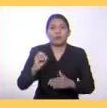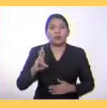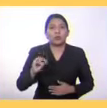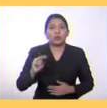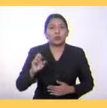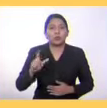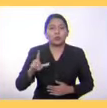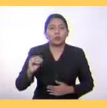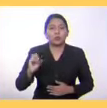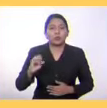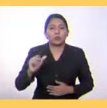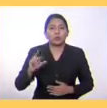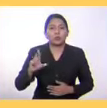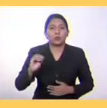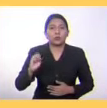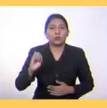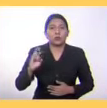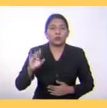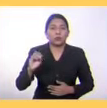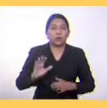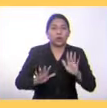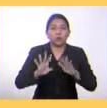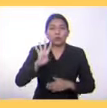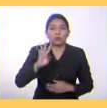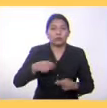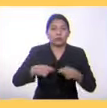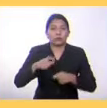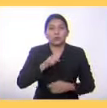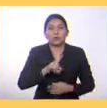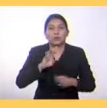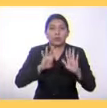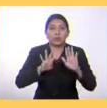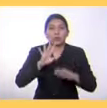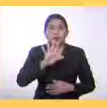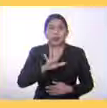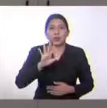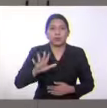Osorio, el 14 de diciembre de 1955.